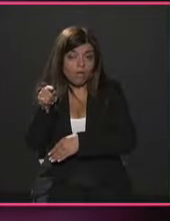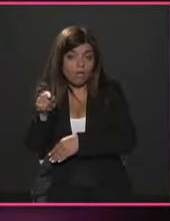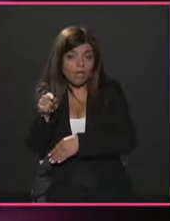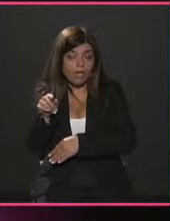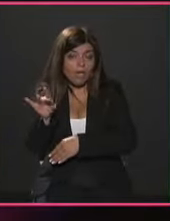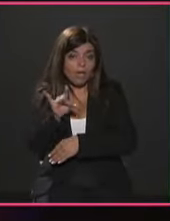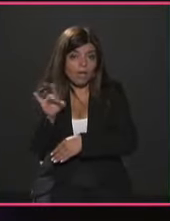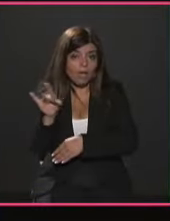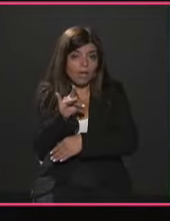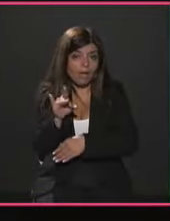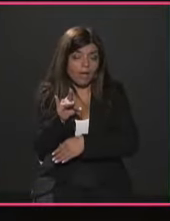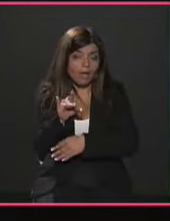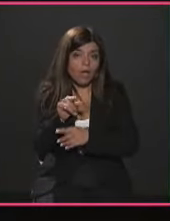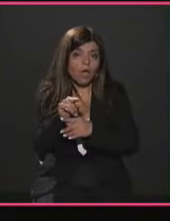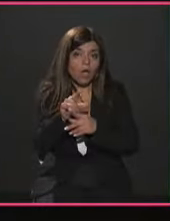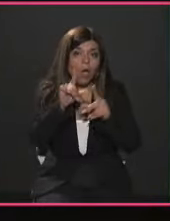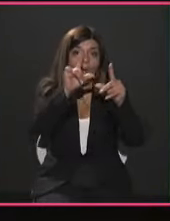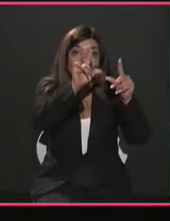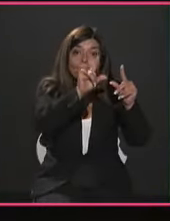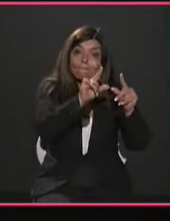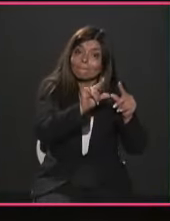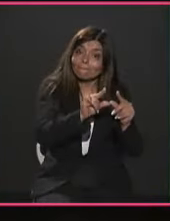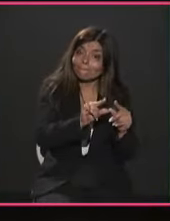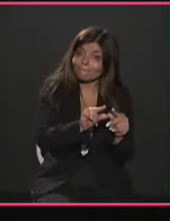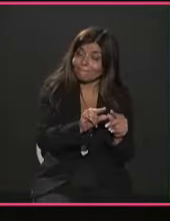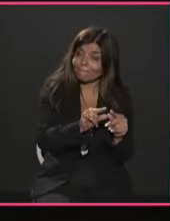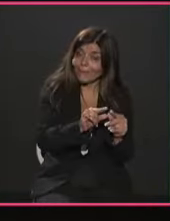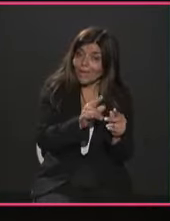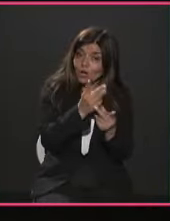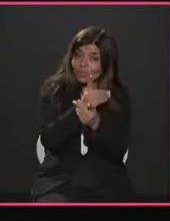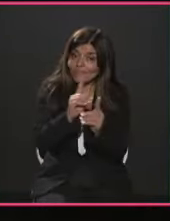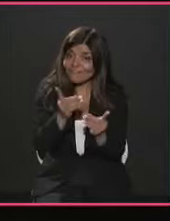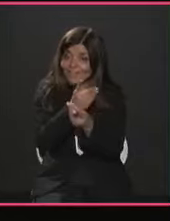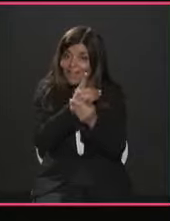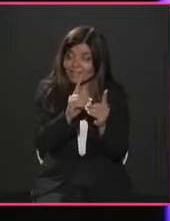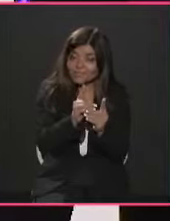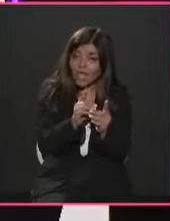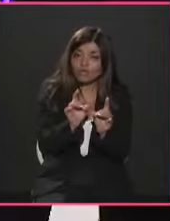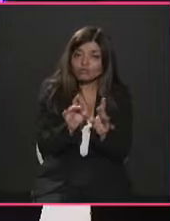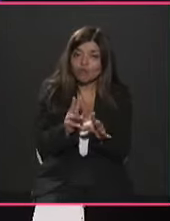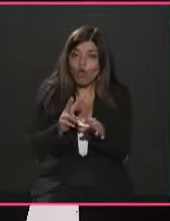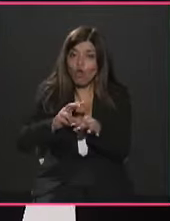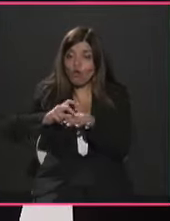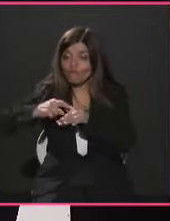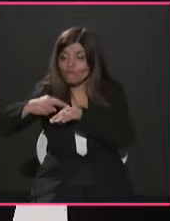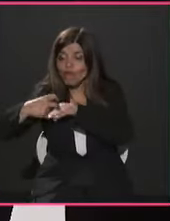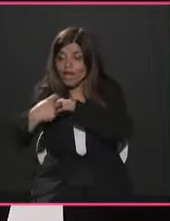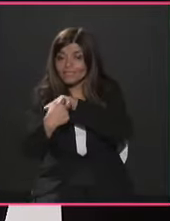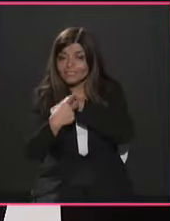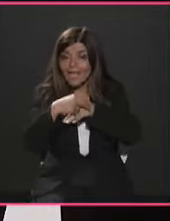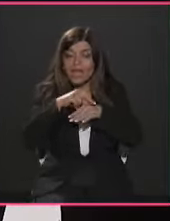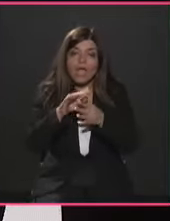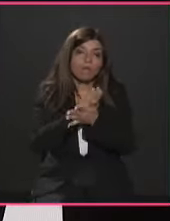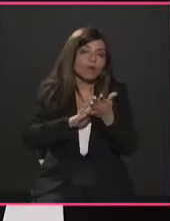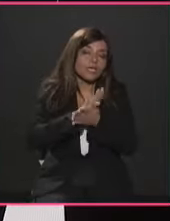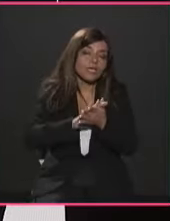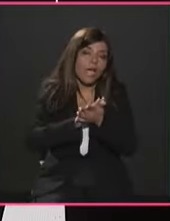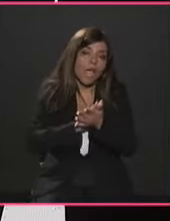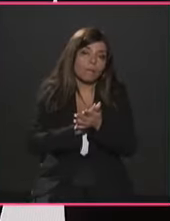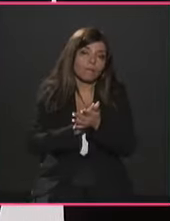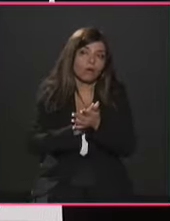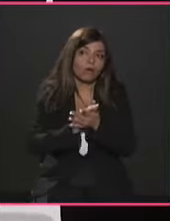encontramos mucha menos biodiversidad y más que nada bacterias que nosotros asociarías con cosas por ejemplo como